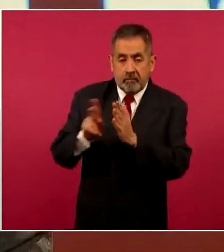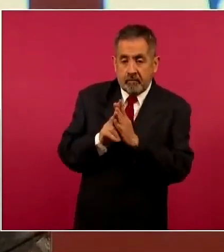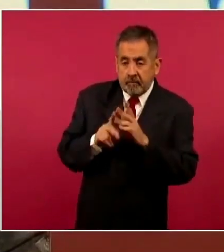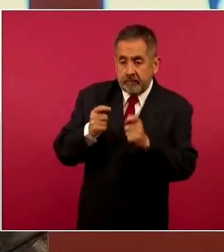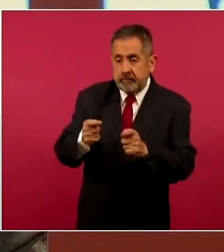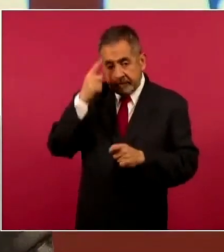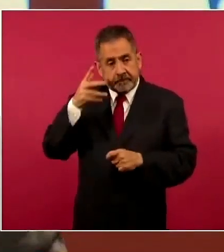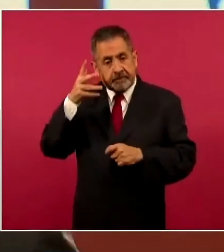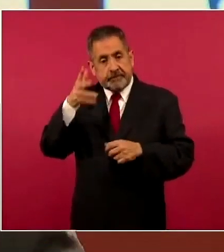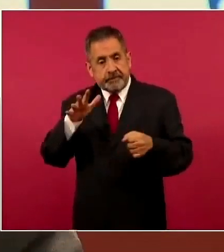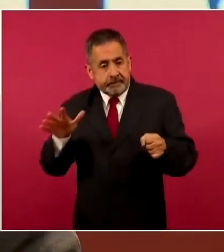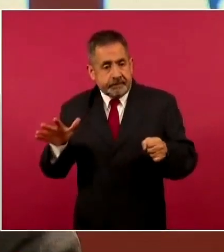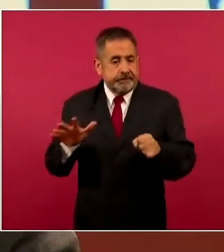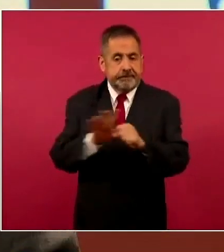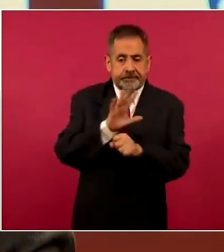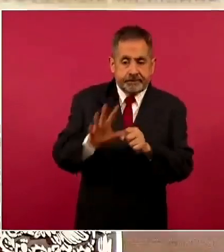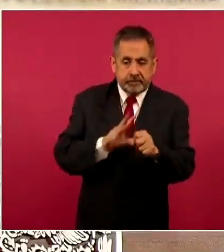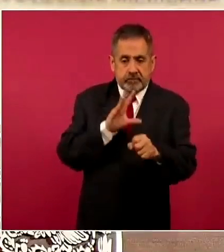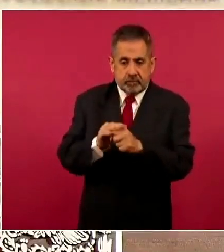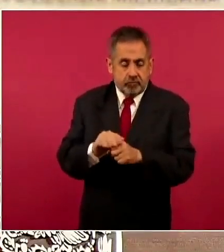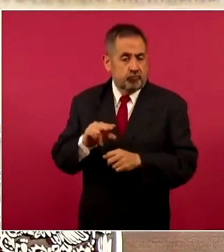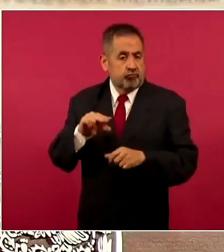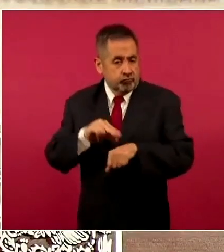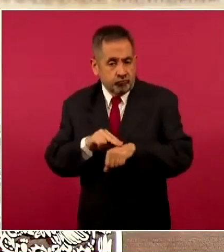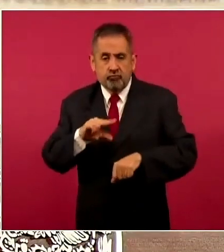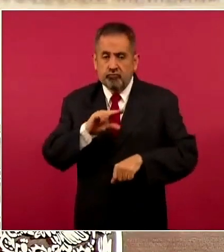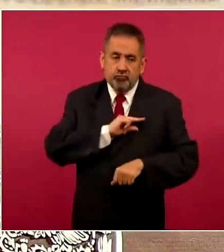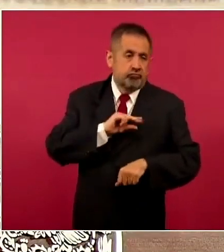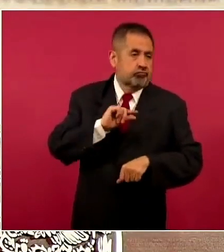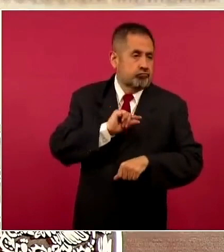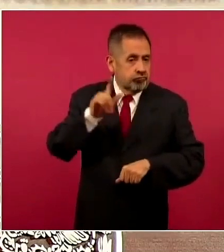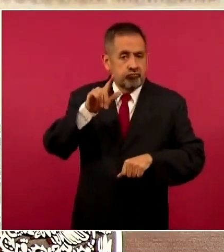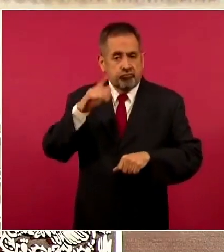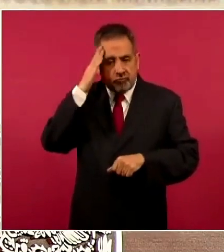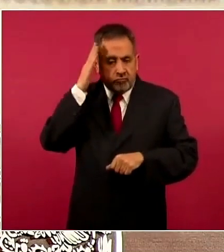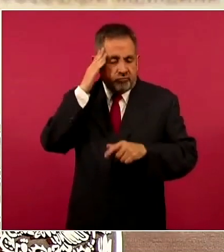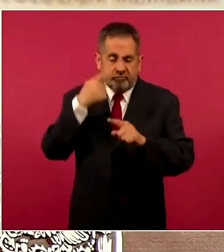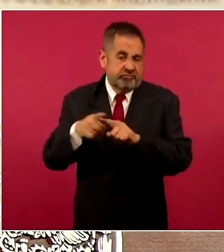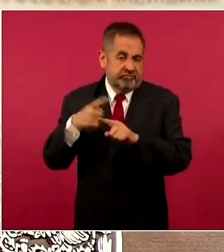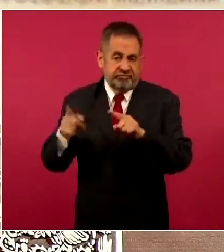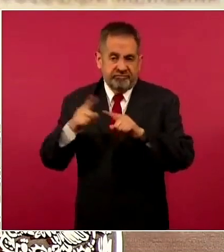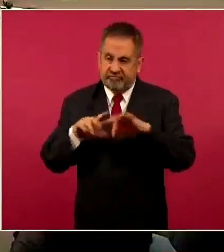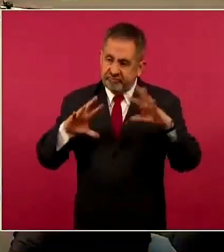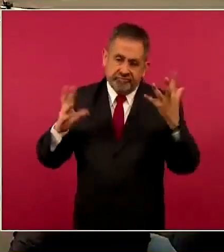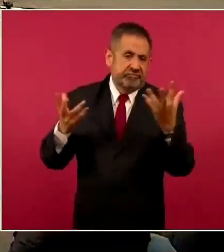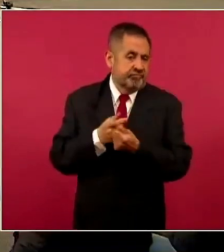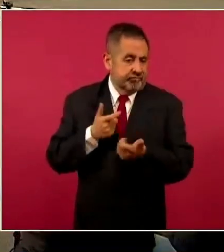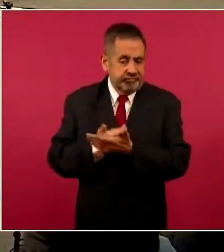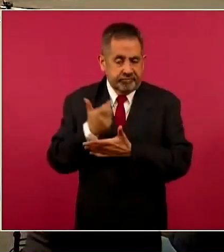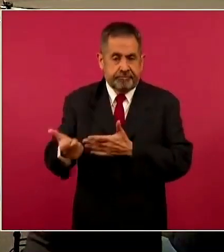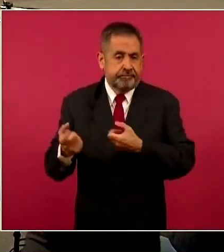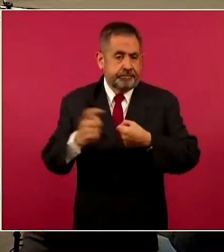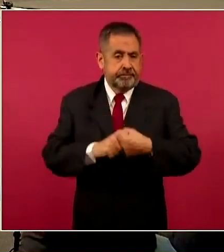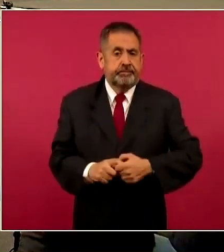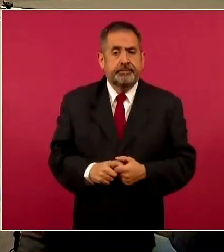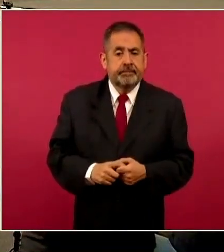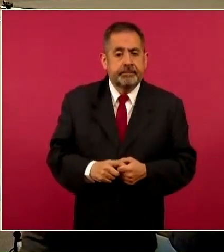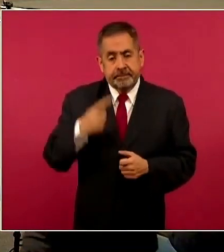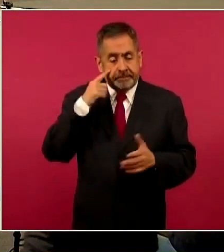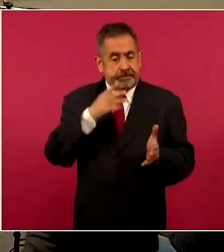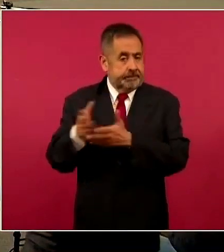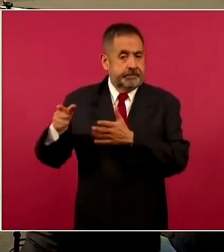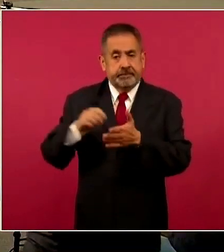cobertura de médicos especialistas, generales y también de enfermería. En el caso de Baja California Sur,